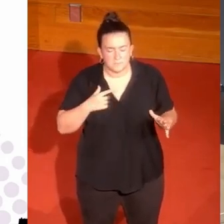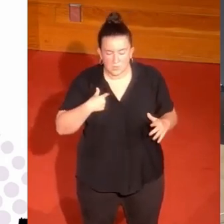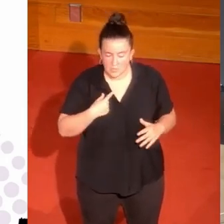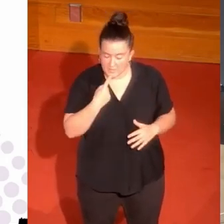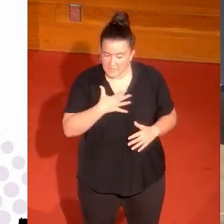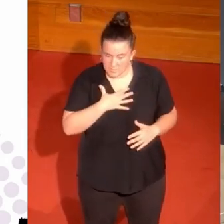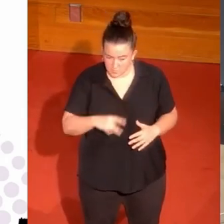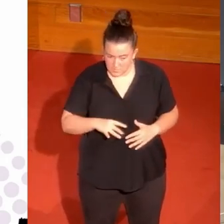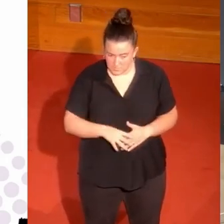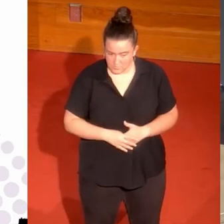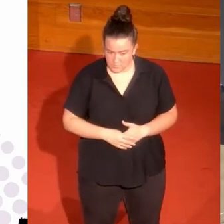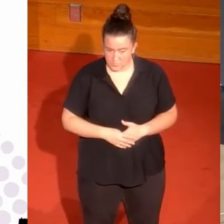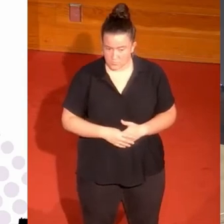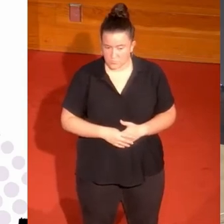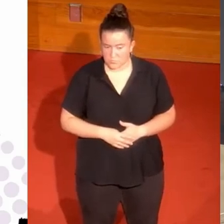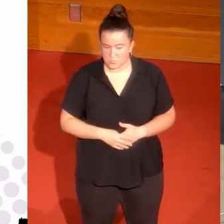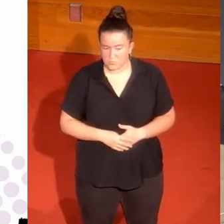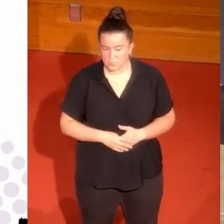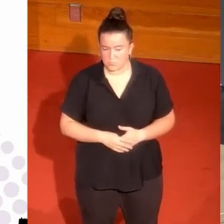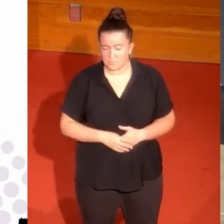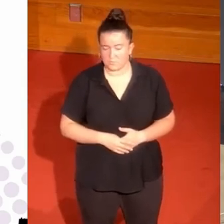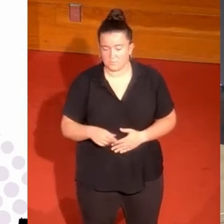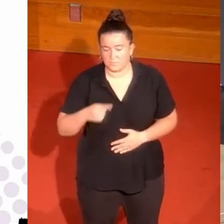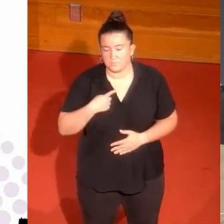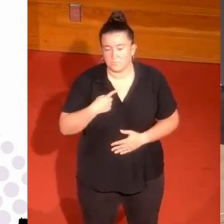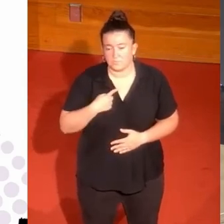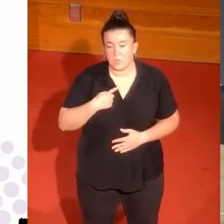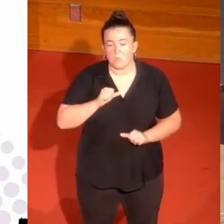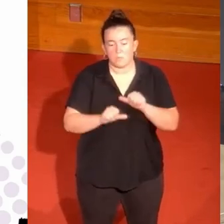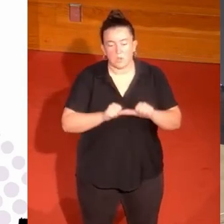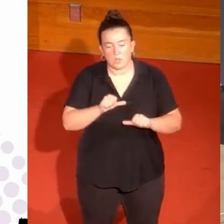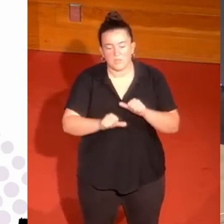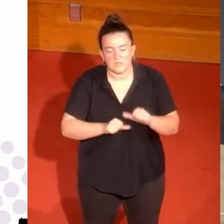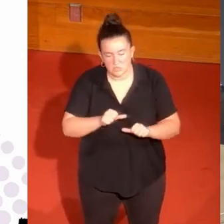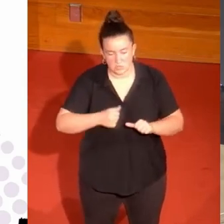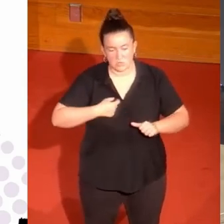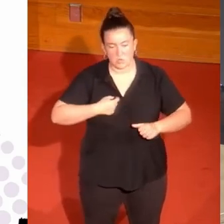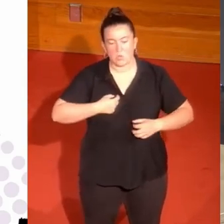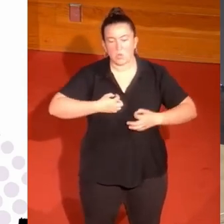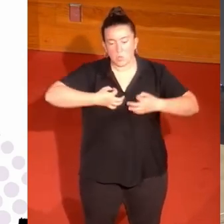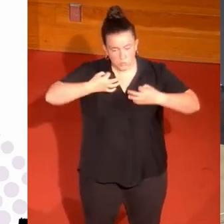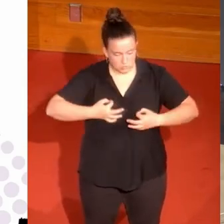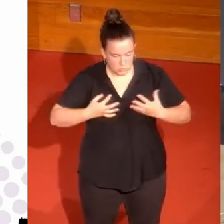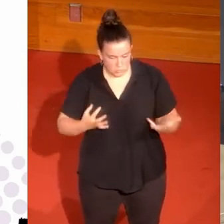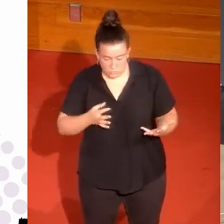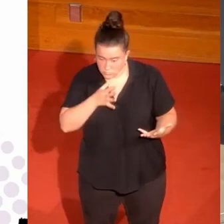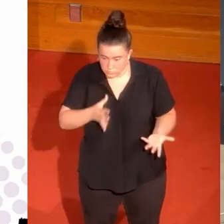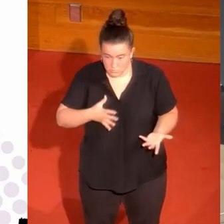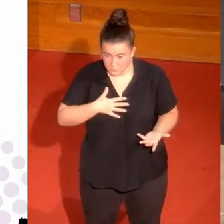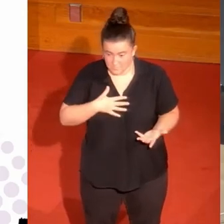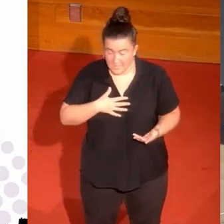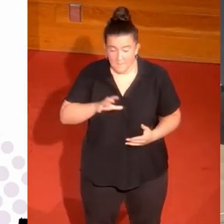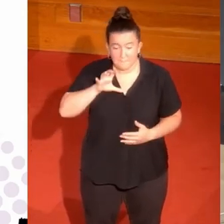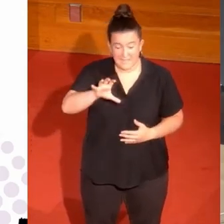primer momento hemos estado apoyando un proceso justo porque no es admisible que en un país de la Unión